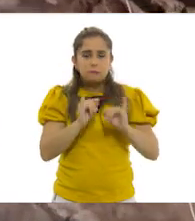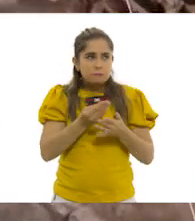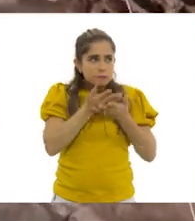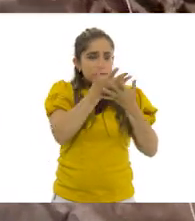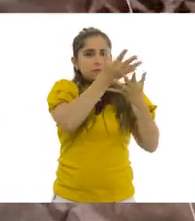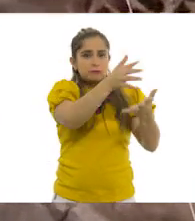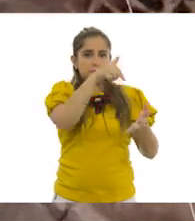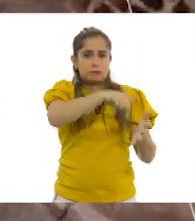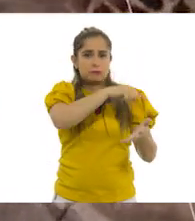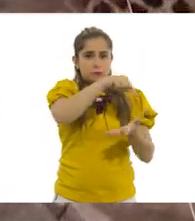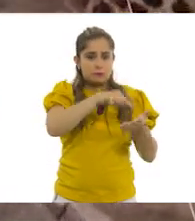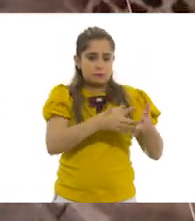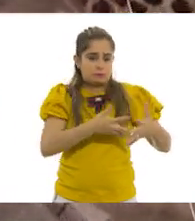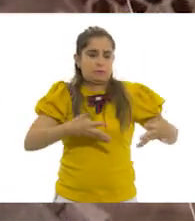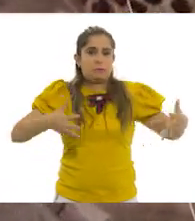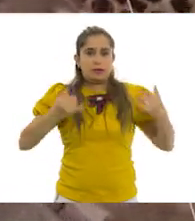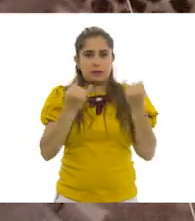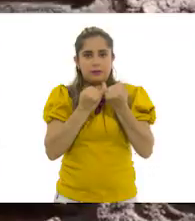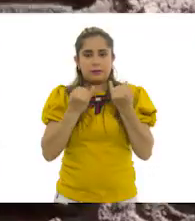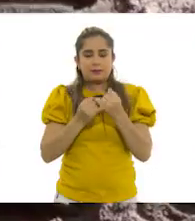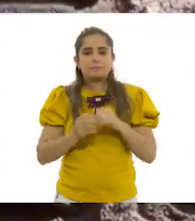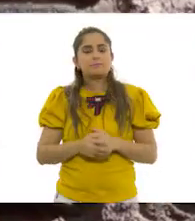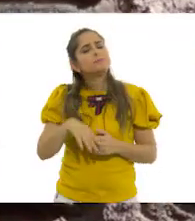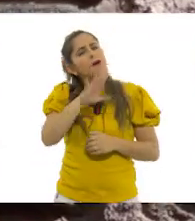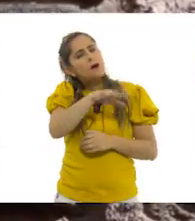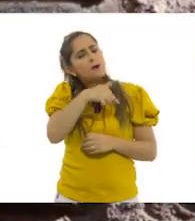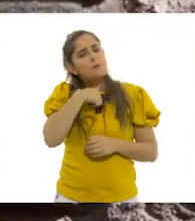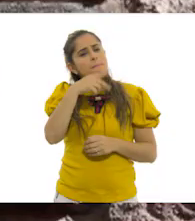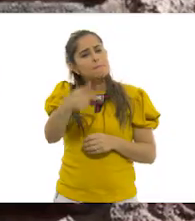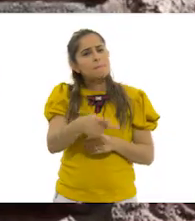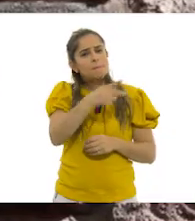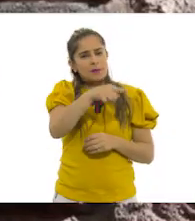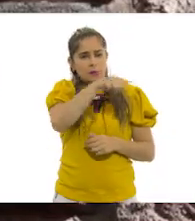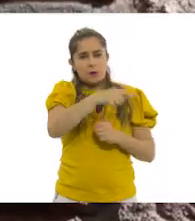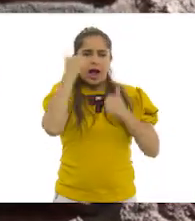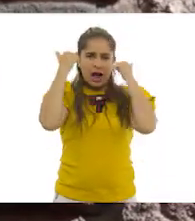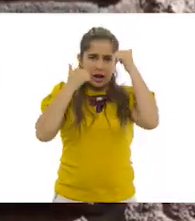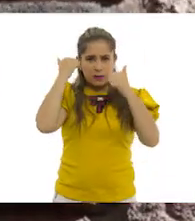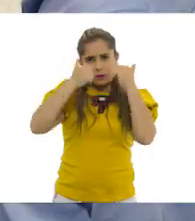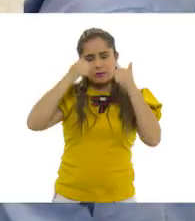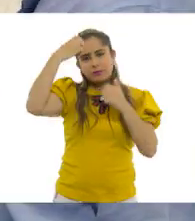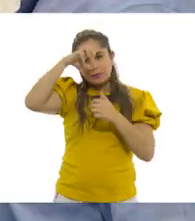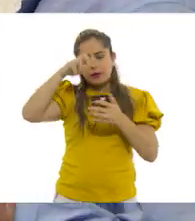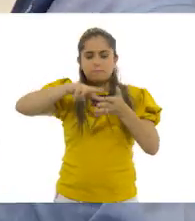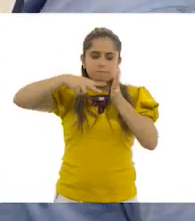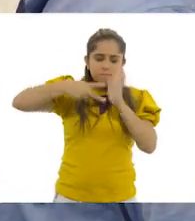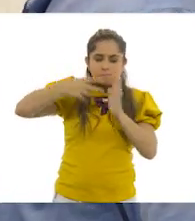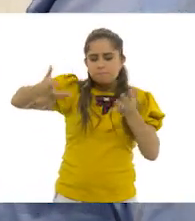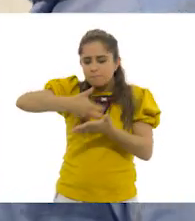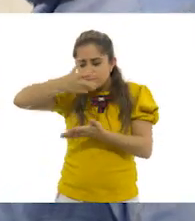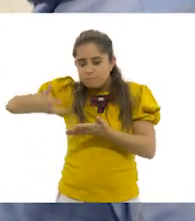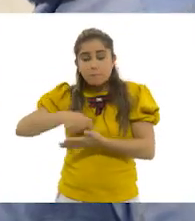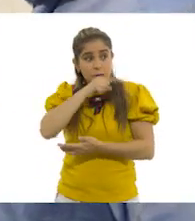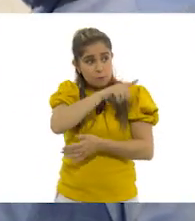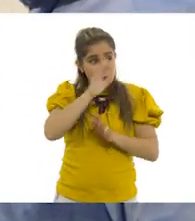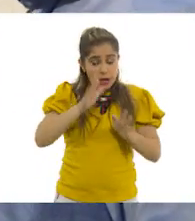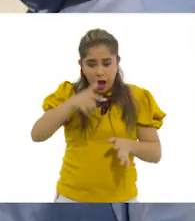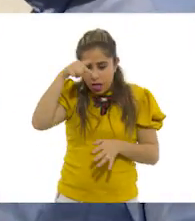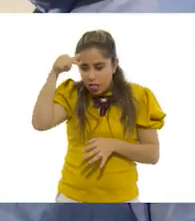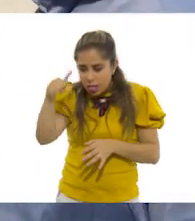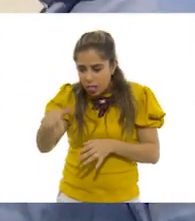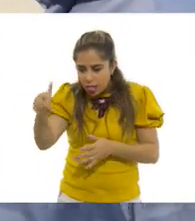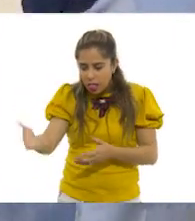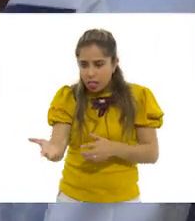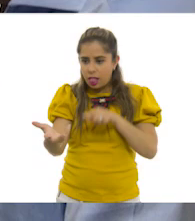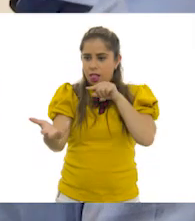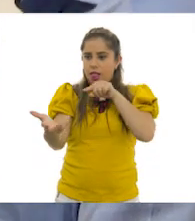exactamente que yo hace un momento te preguntaba, para ti como arqueólogo, toda la vida dedicado a esto, ¿encontraste algo que no